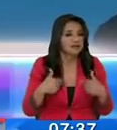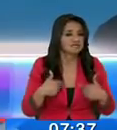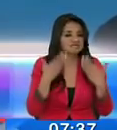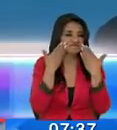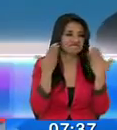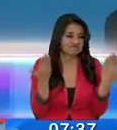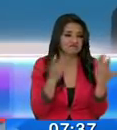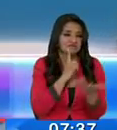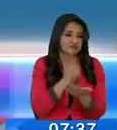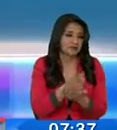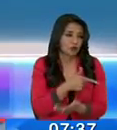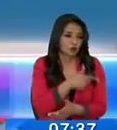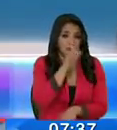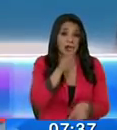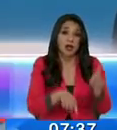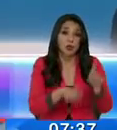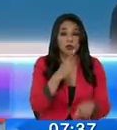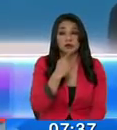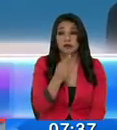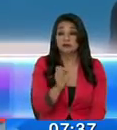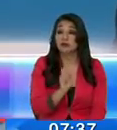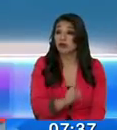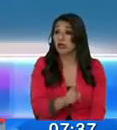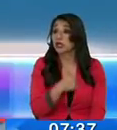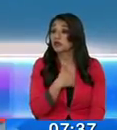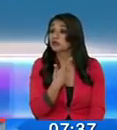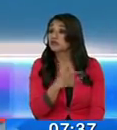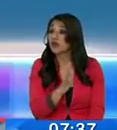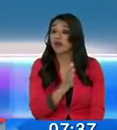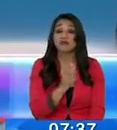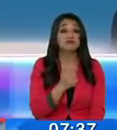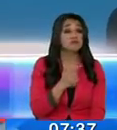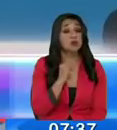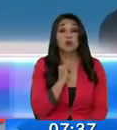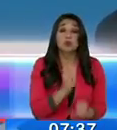que usted señale, es decir, que algunos digan, bueno, como estoy de paso, como es